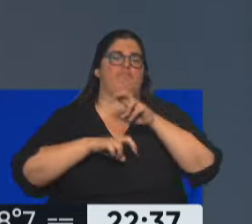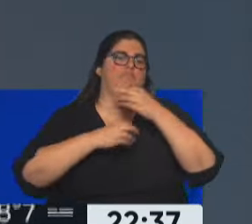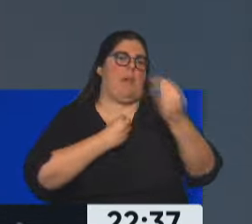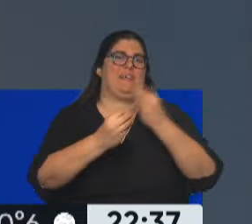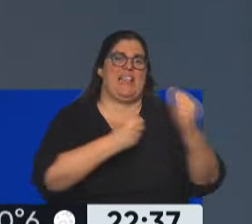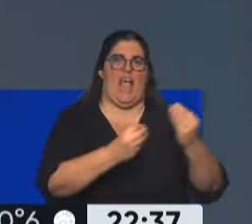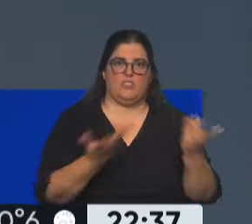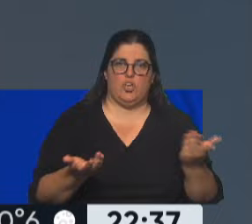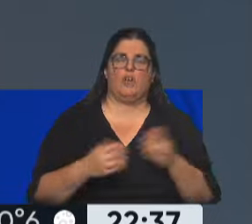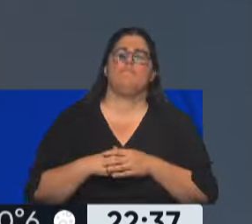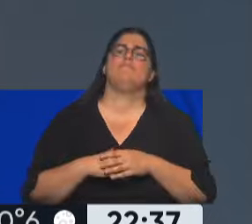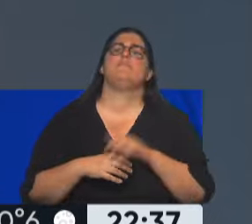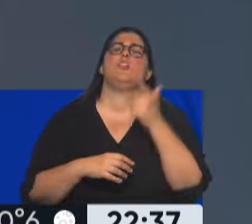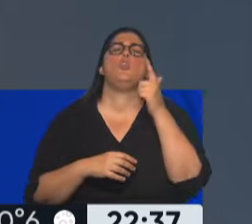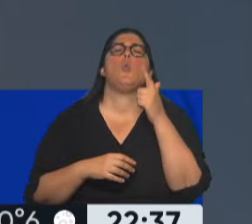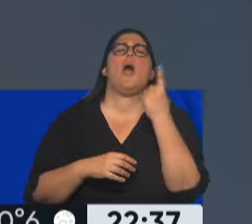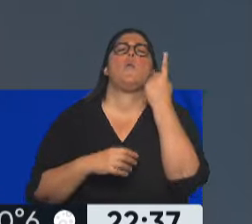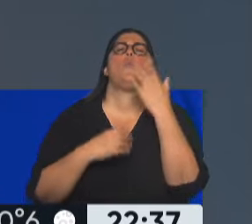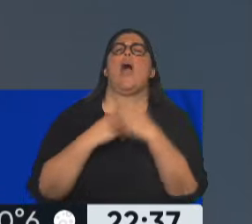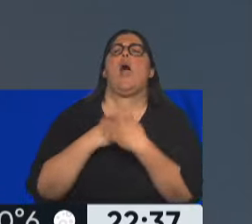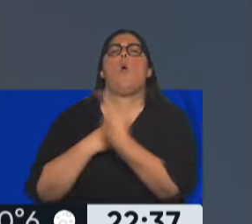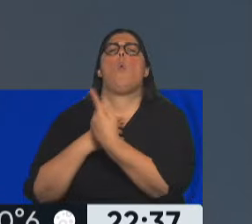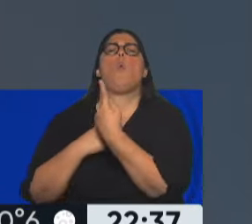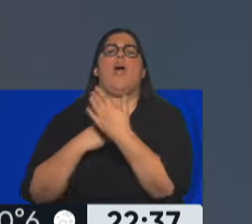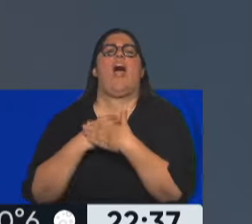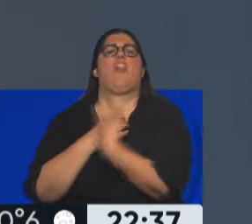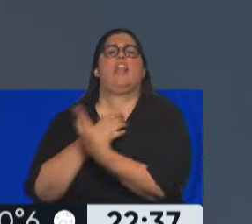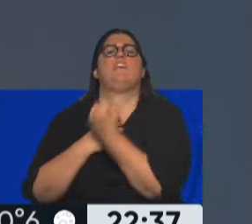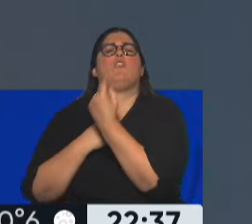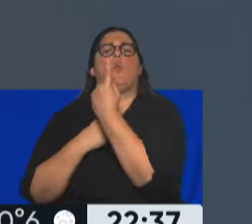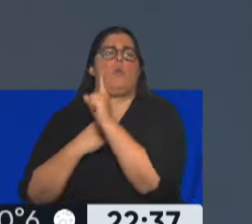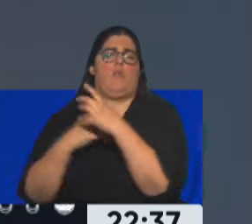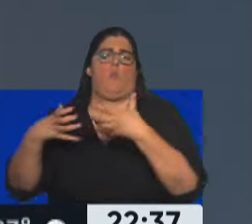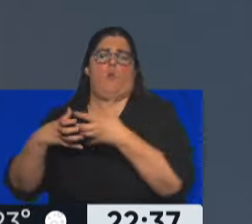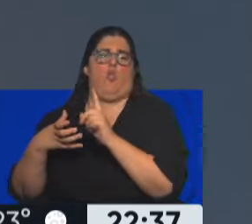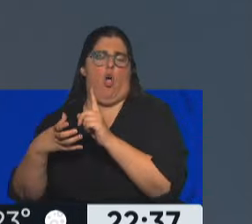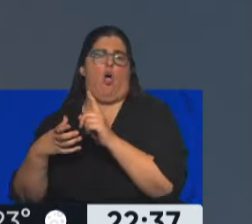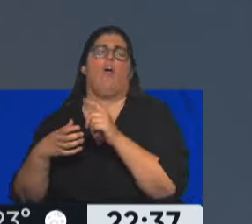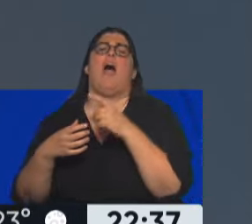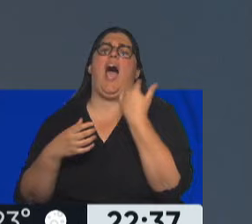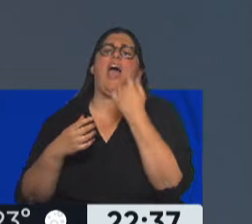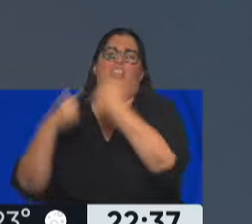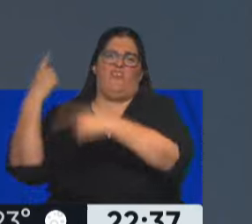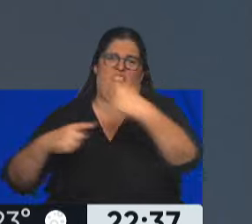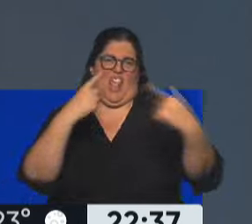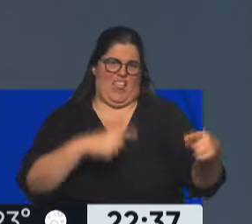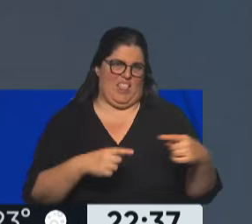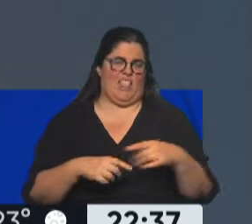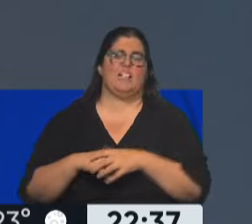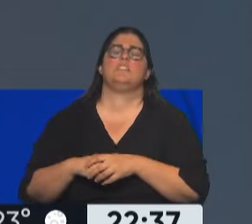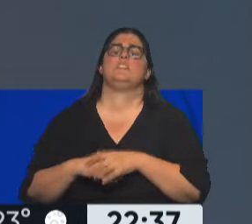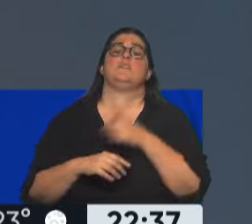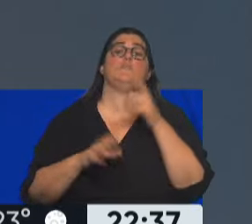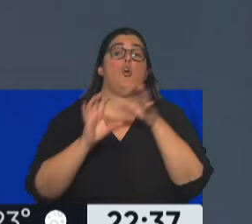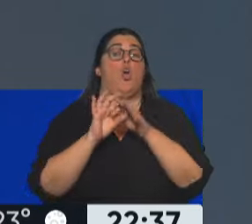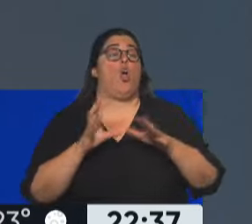una ultraderecha, hay ultraderechas. O sea, no es lo mismo, ¿es lo mismo Orbán que Meloni? Exacto. No. En una Comisión Europea regida